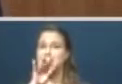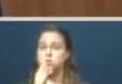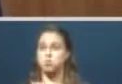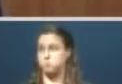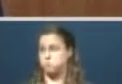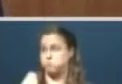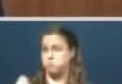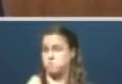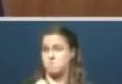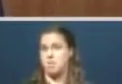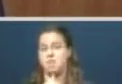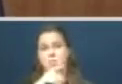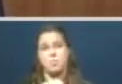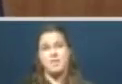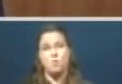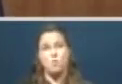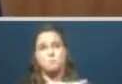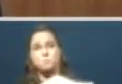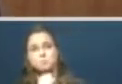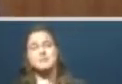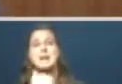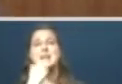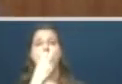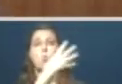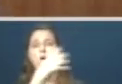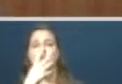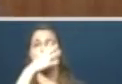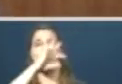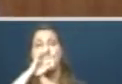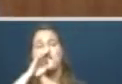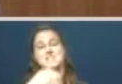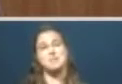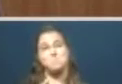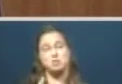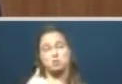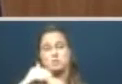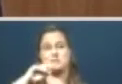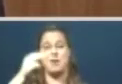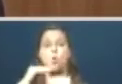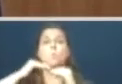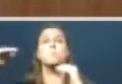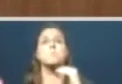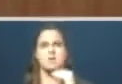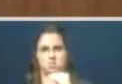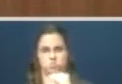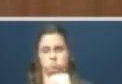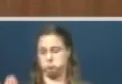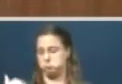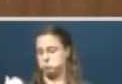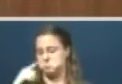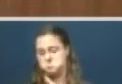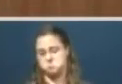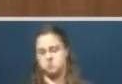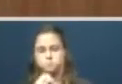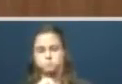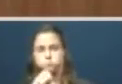del modelo se han quedado más de 440 millones de euros por debajo hace unos meses trasladamos al